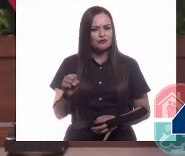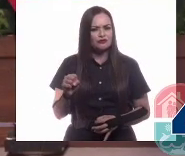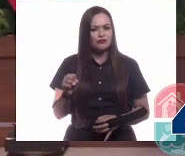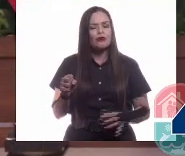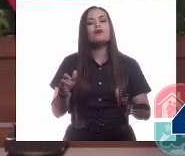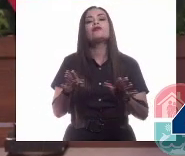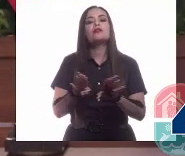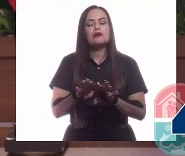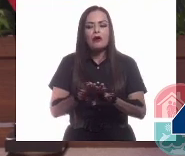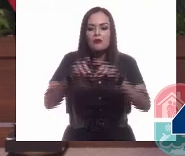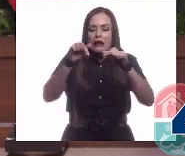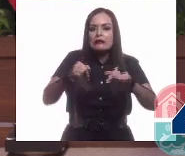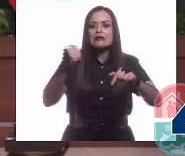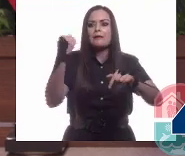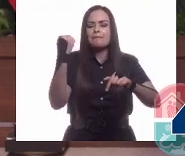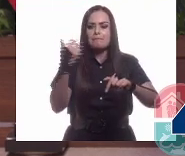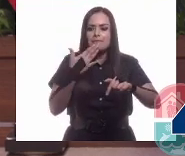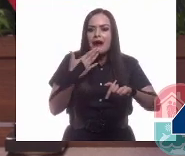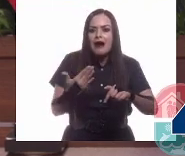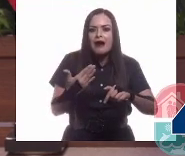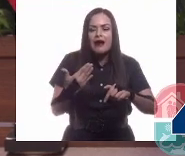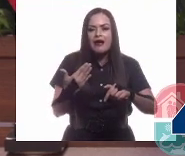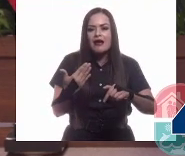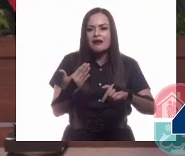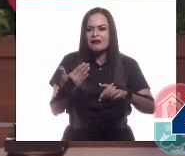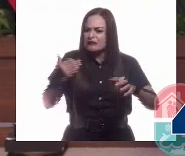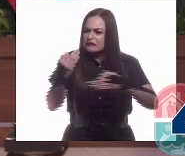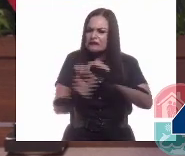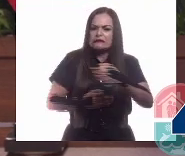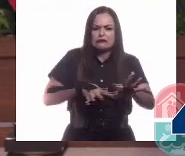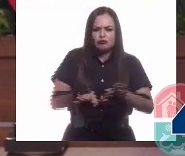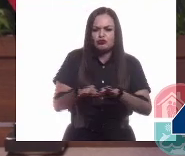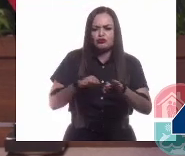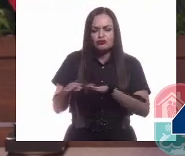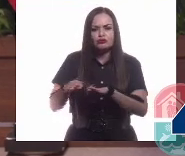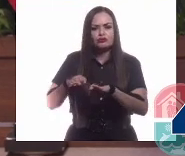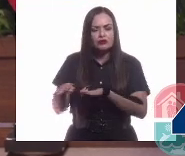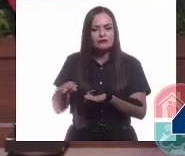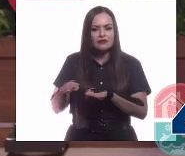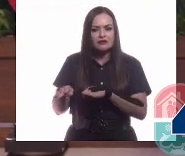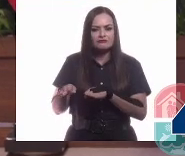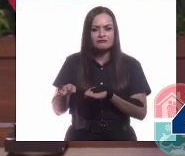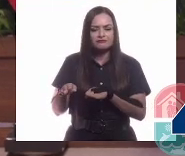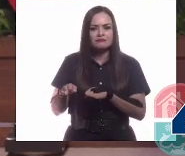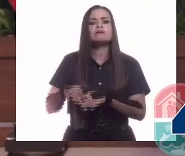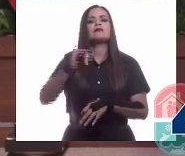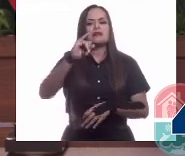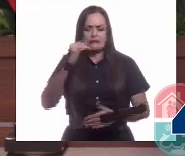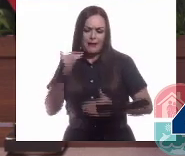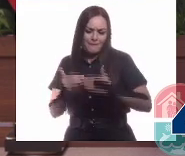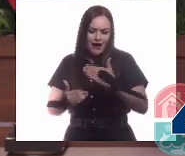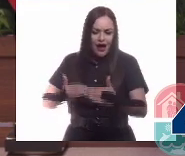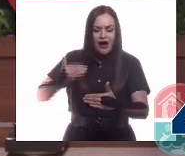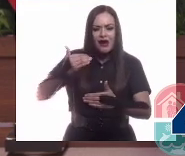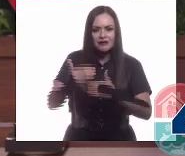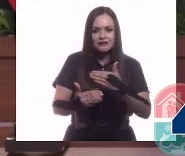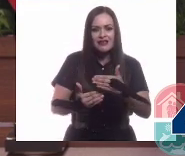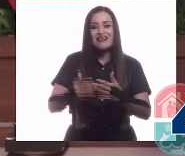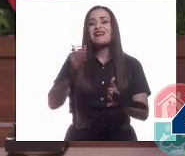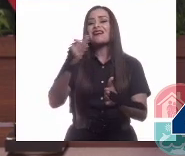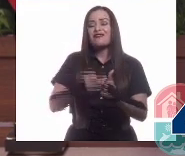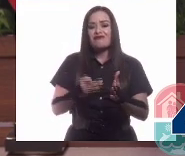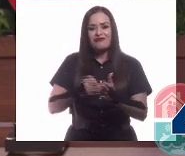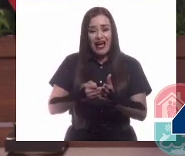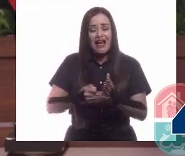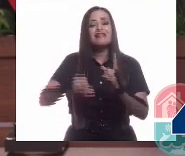nuestras ventajas y reducir al mínimo nuestras debilidades. Hemos logrado avances, restan tareas,